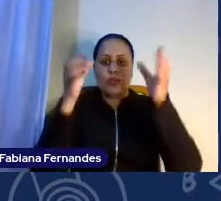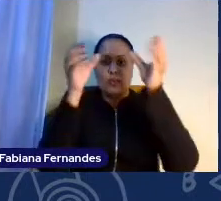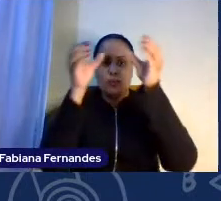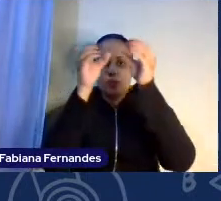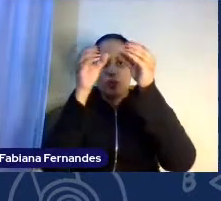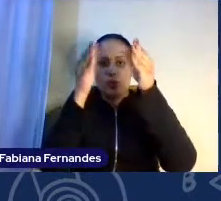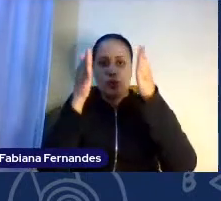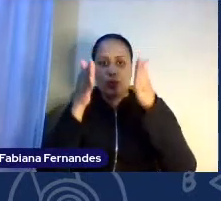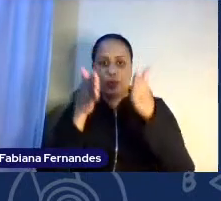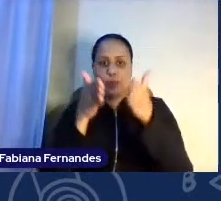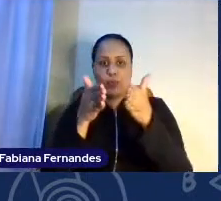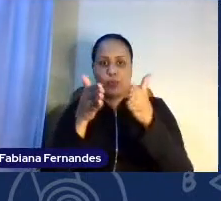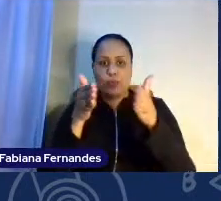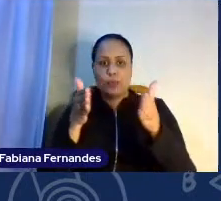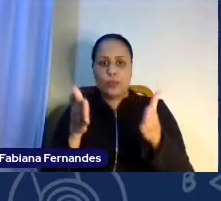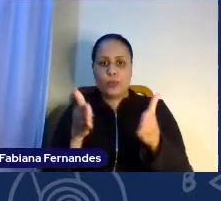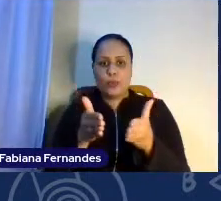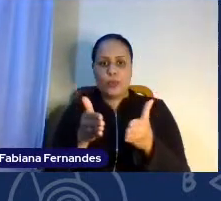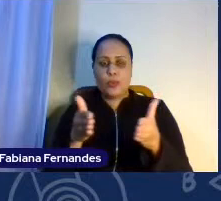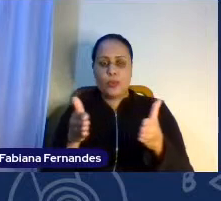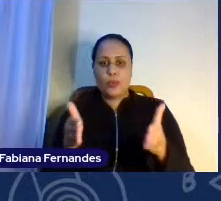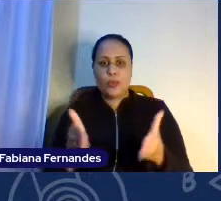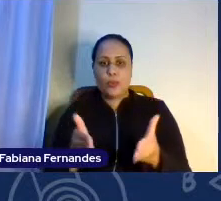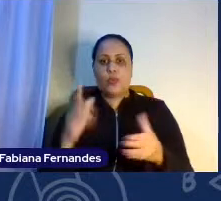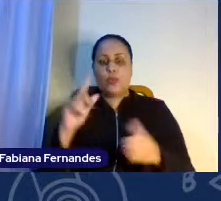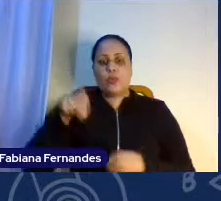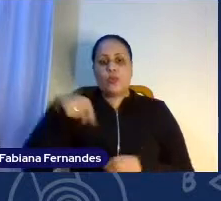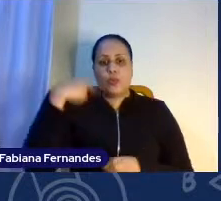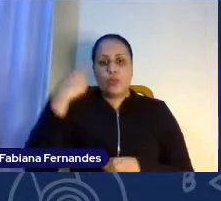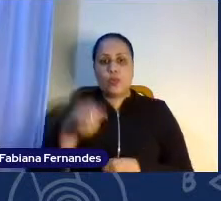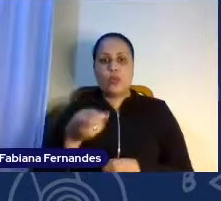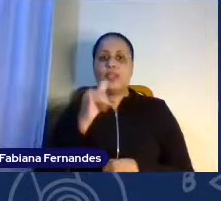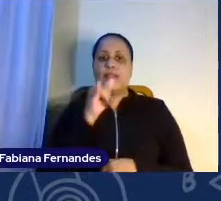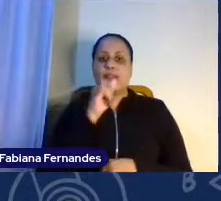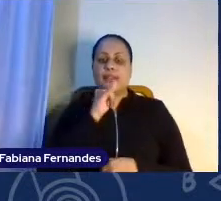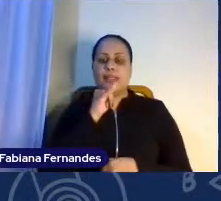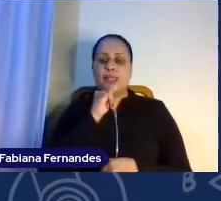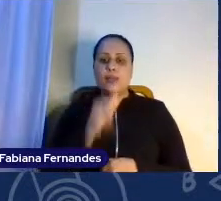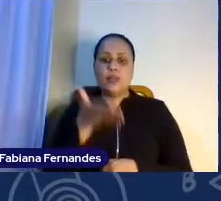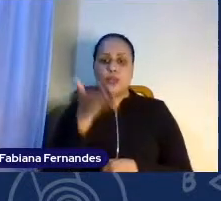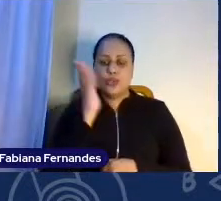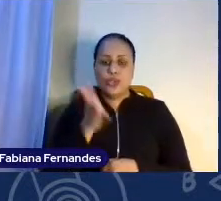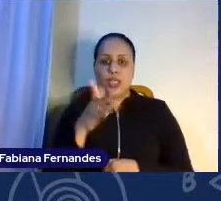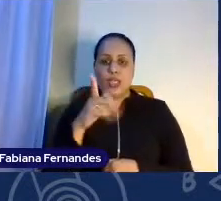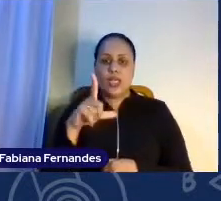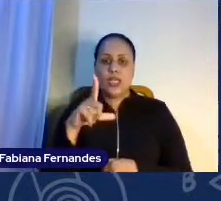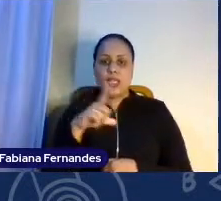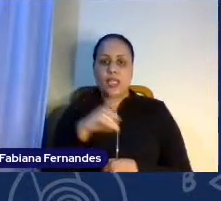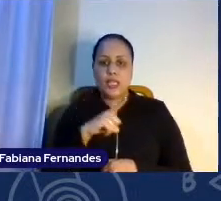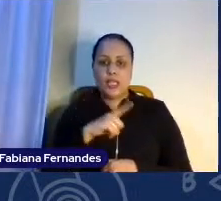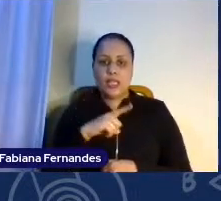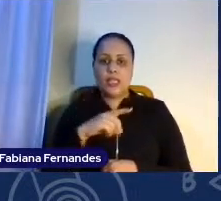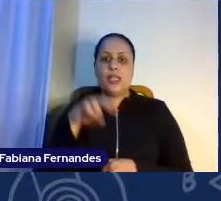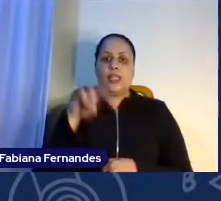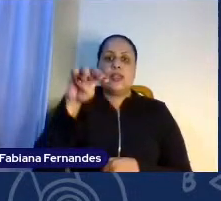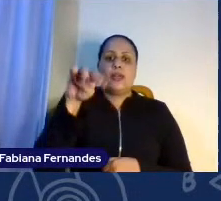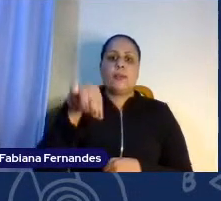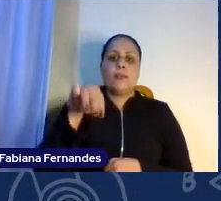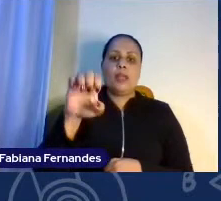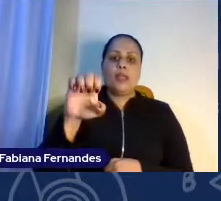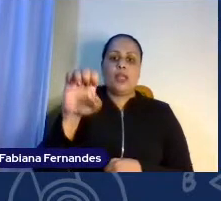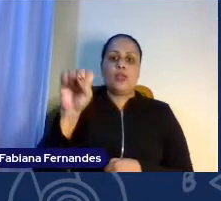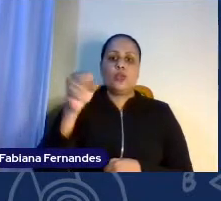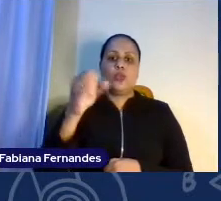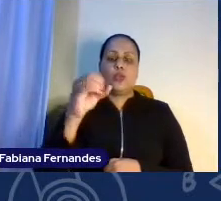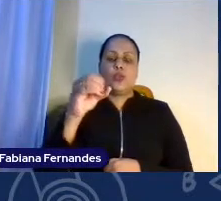el cerebro posterior se va a dividir en metencéfalo, que posteriormente